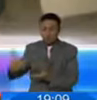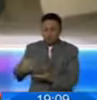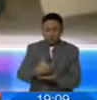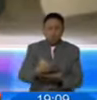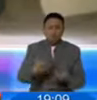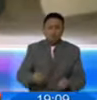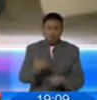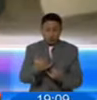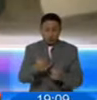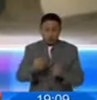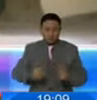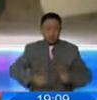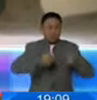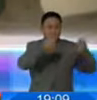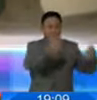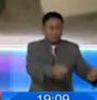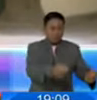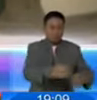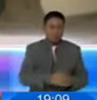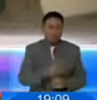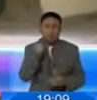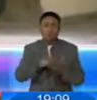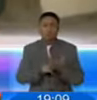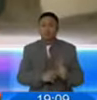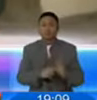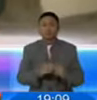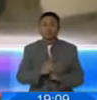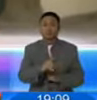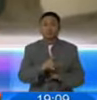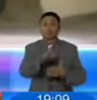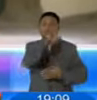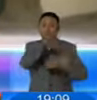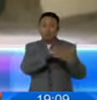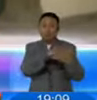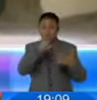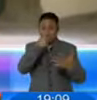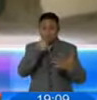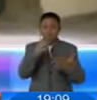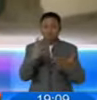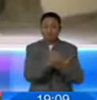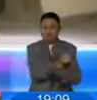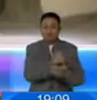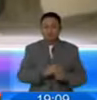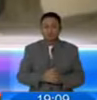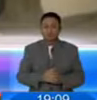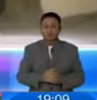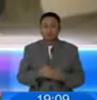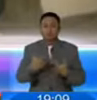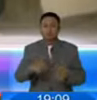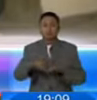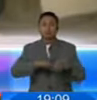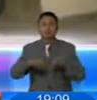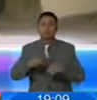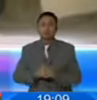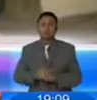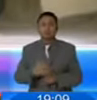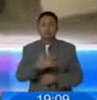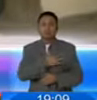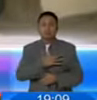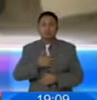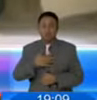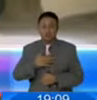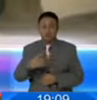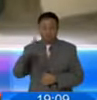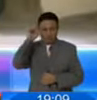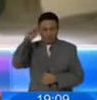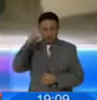las presentó al primer mandatario. Entre ellas está la eliminación de la tabla de drogas. Bucarán también se refirió a las declaraciones hechas por Gabriela